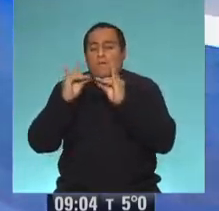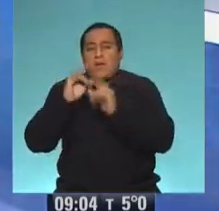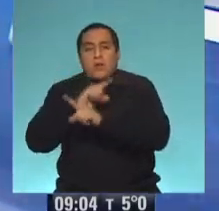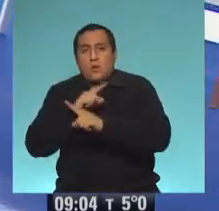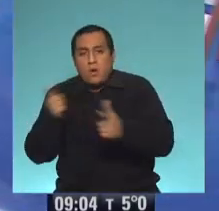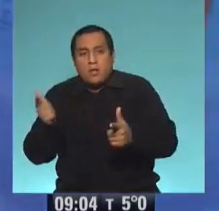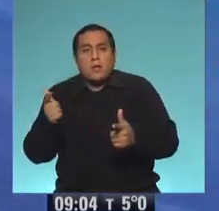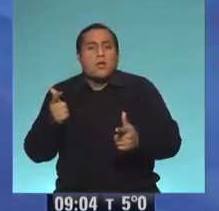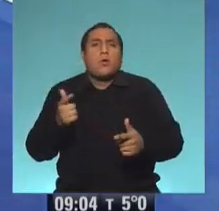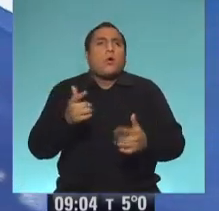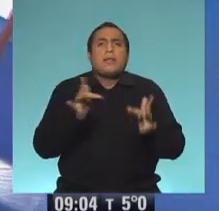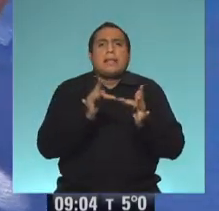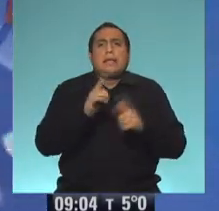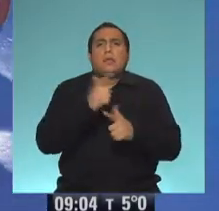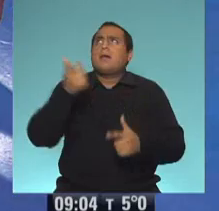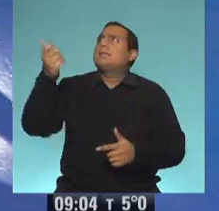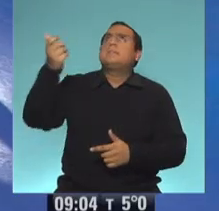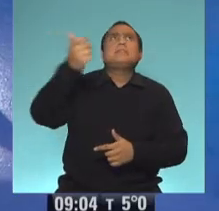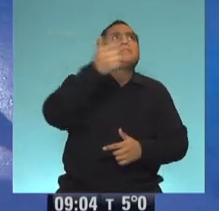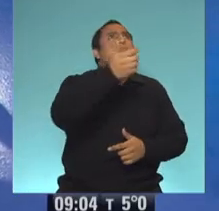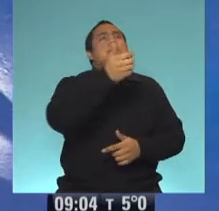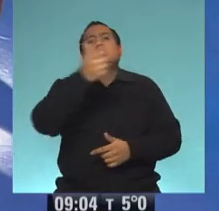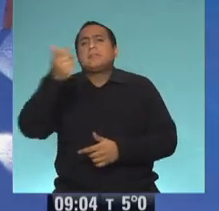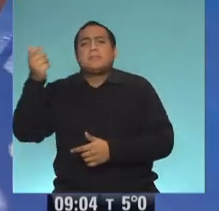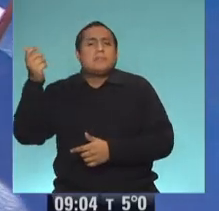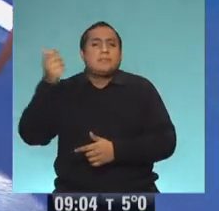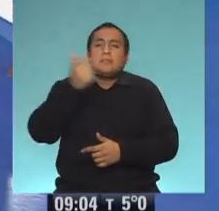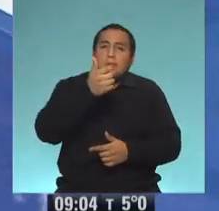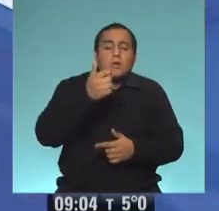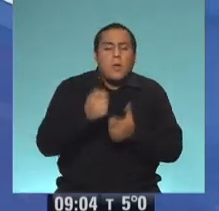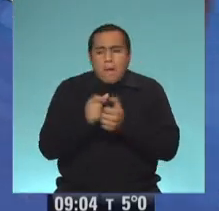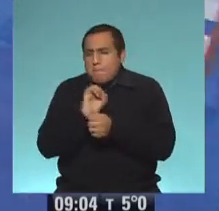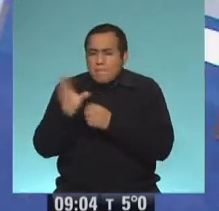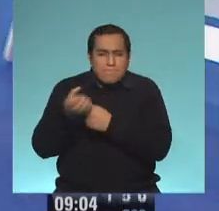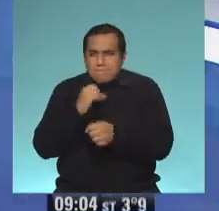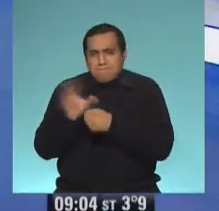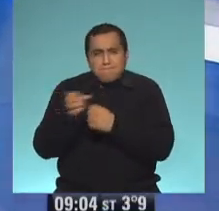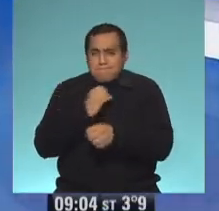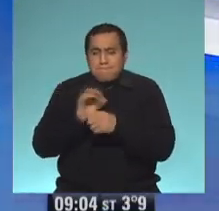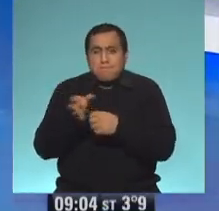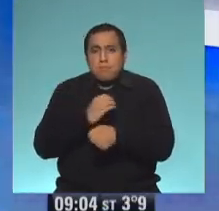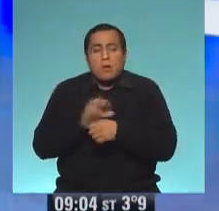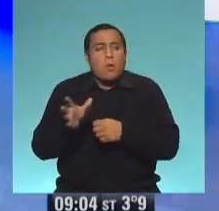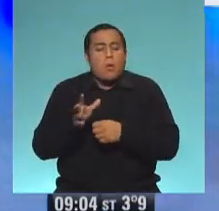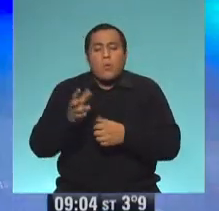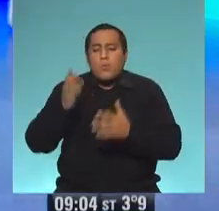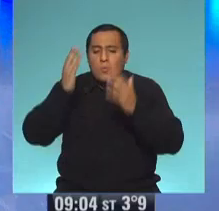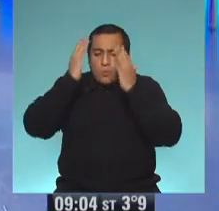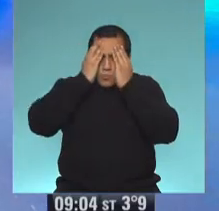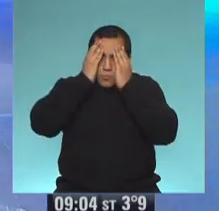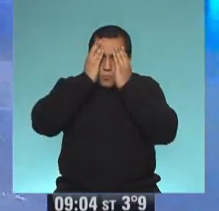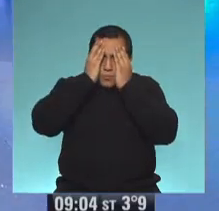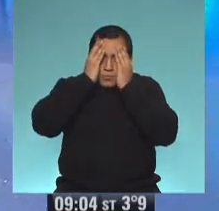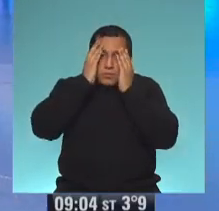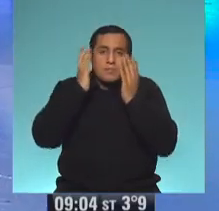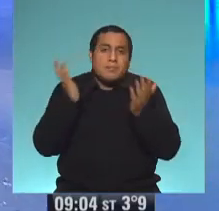que no. A veces puedo. No tenés internet. Del vecino. Te colgaste chateando con alguien. Si es, la contraseña. Pero caramba, caracoles, no te apresures